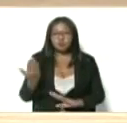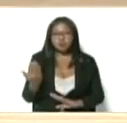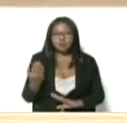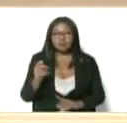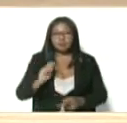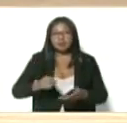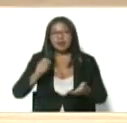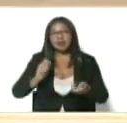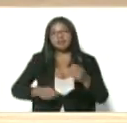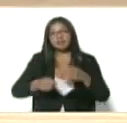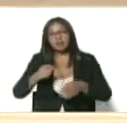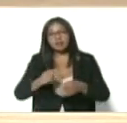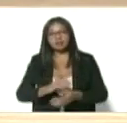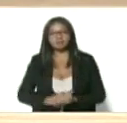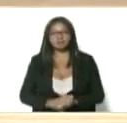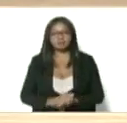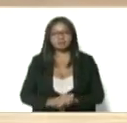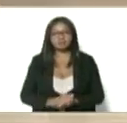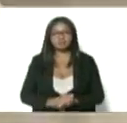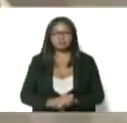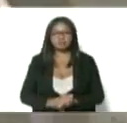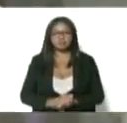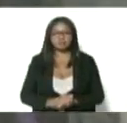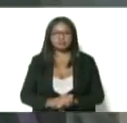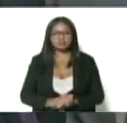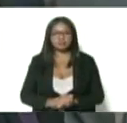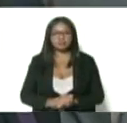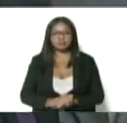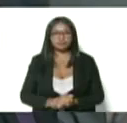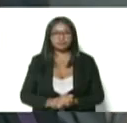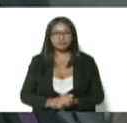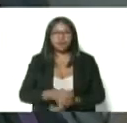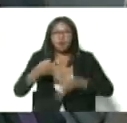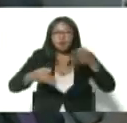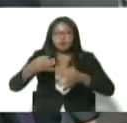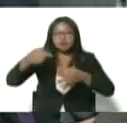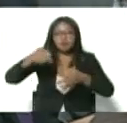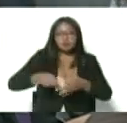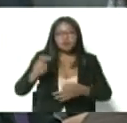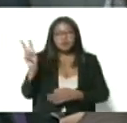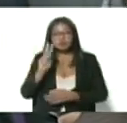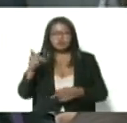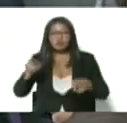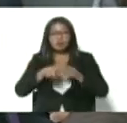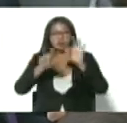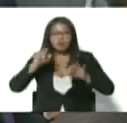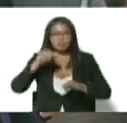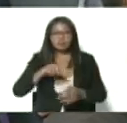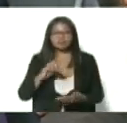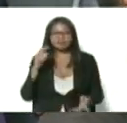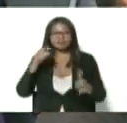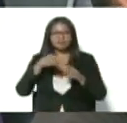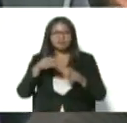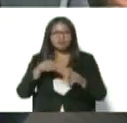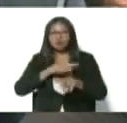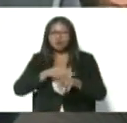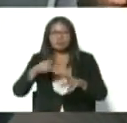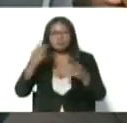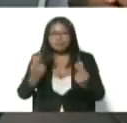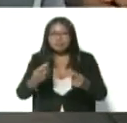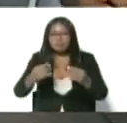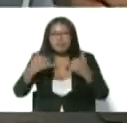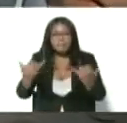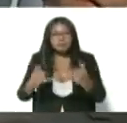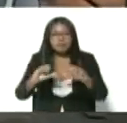las fiscalías para el tribunal para la justicia venezolana ha llegado una hora para perfeccionar las